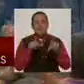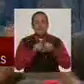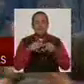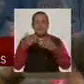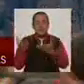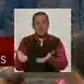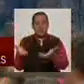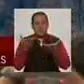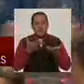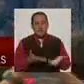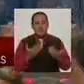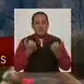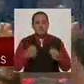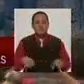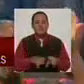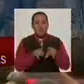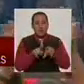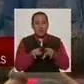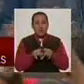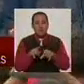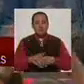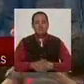bienvenida. De igual manera,